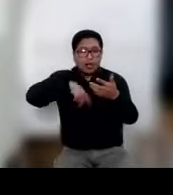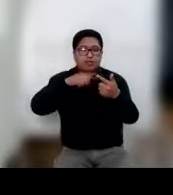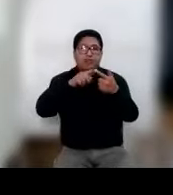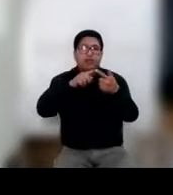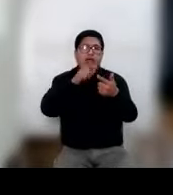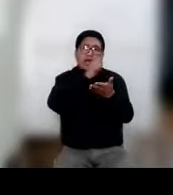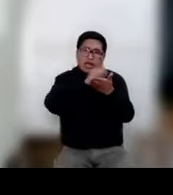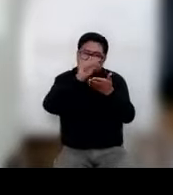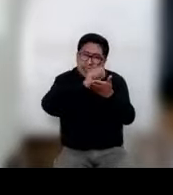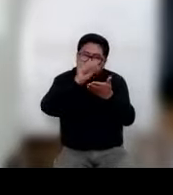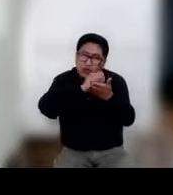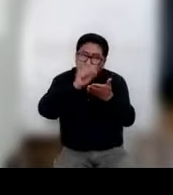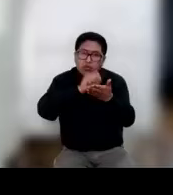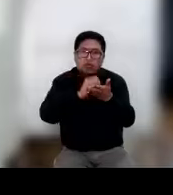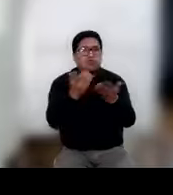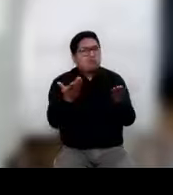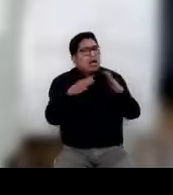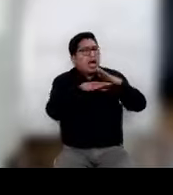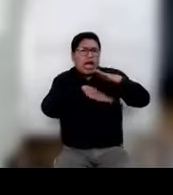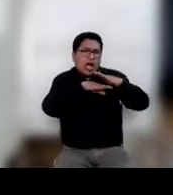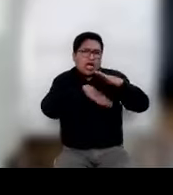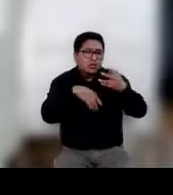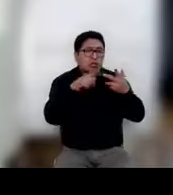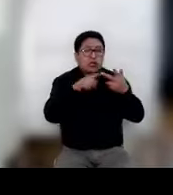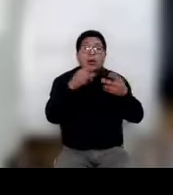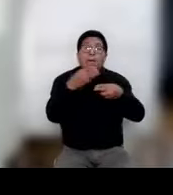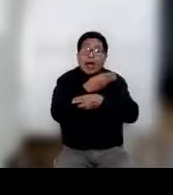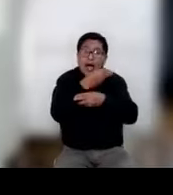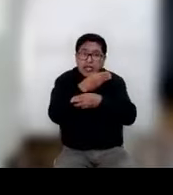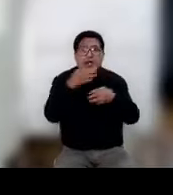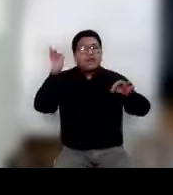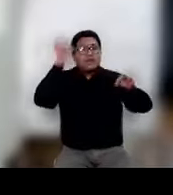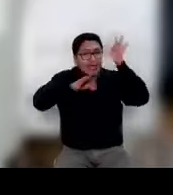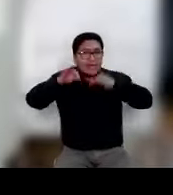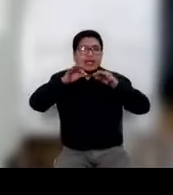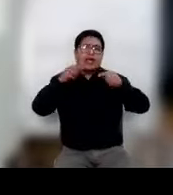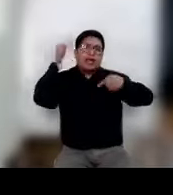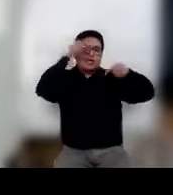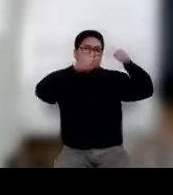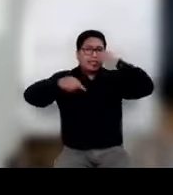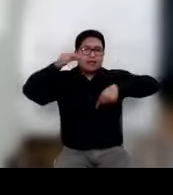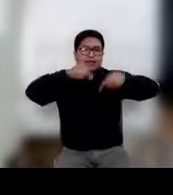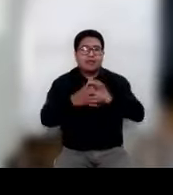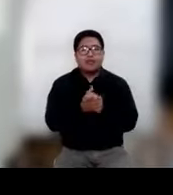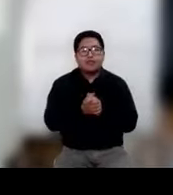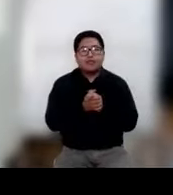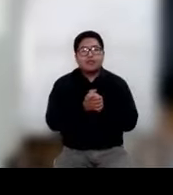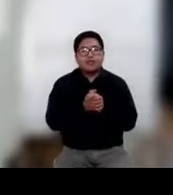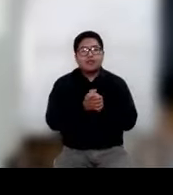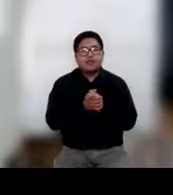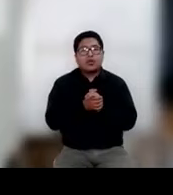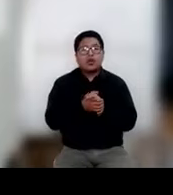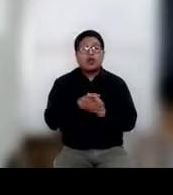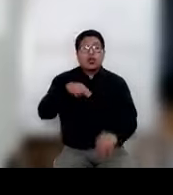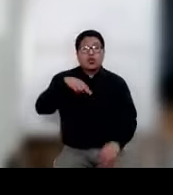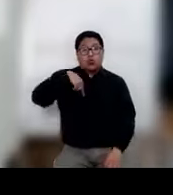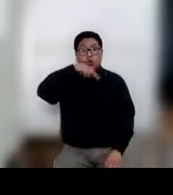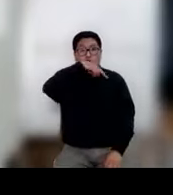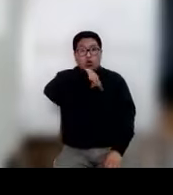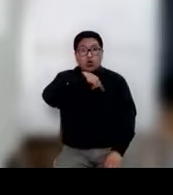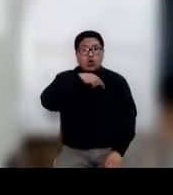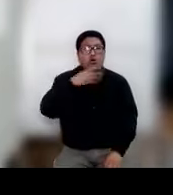básicas en matemáticas física y química no pretendemos en un caso a